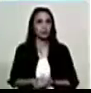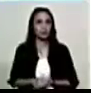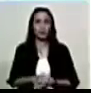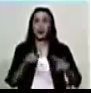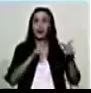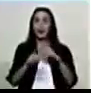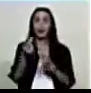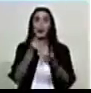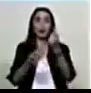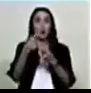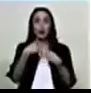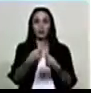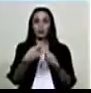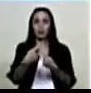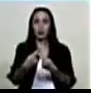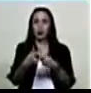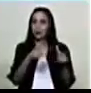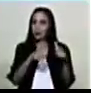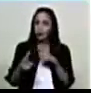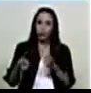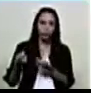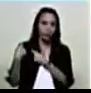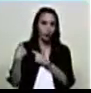se han depositado ya, se han reportado